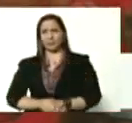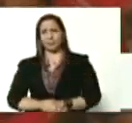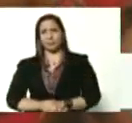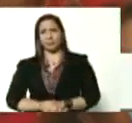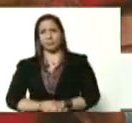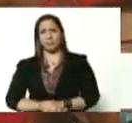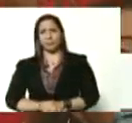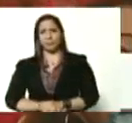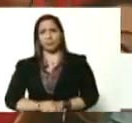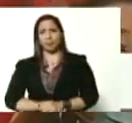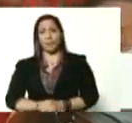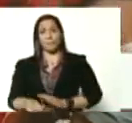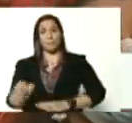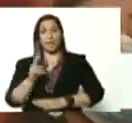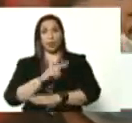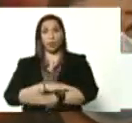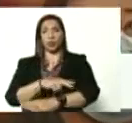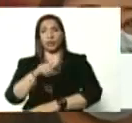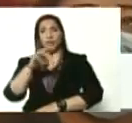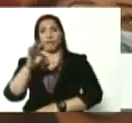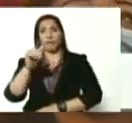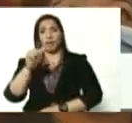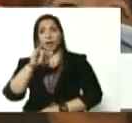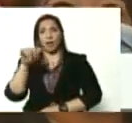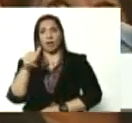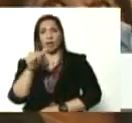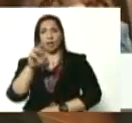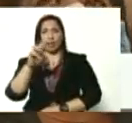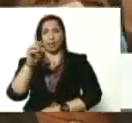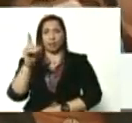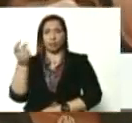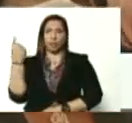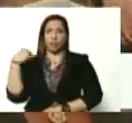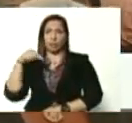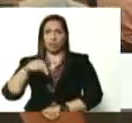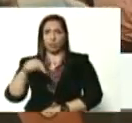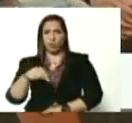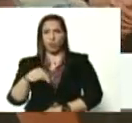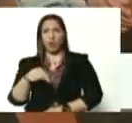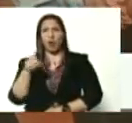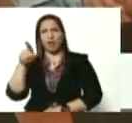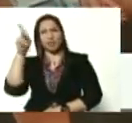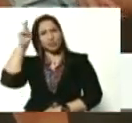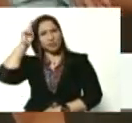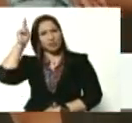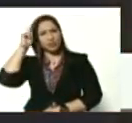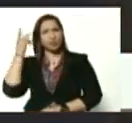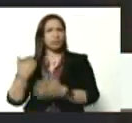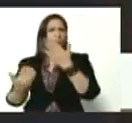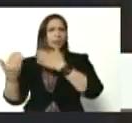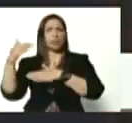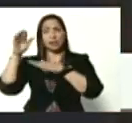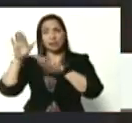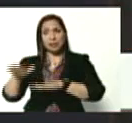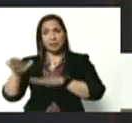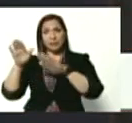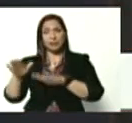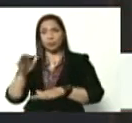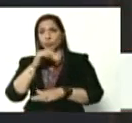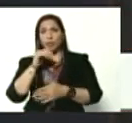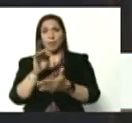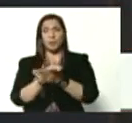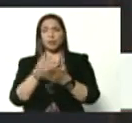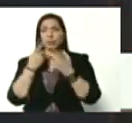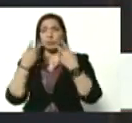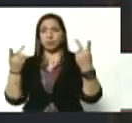los peores son los francisco fajardo de ayer y de hoy aquellos indios aculturados al servicio de sus enemigos declarados y